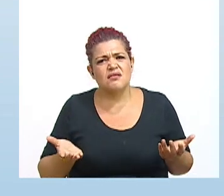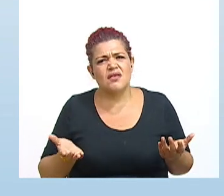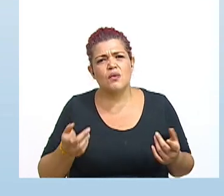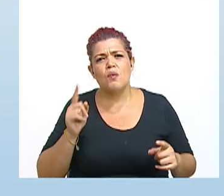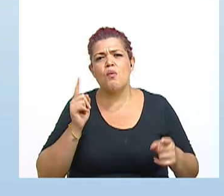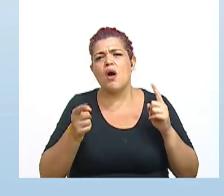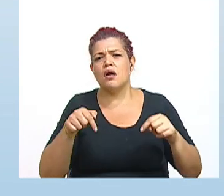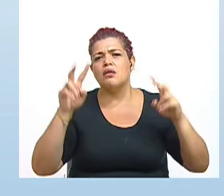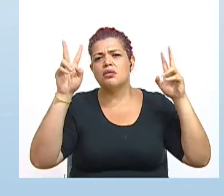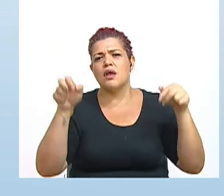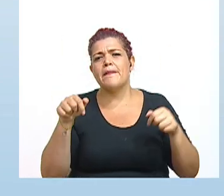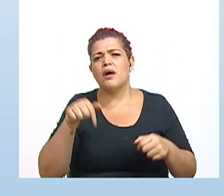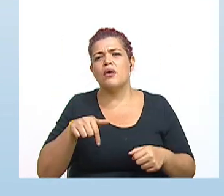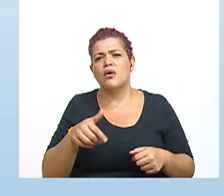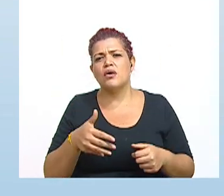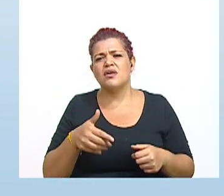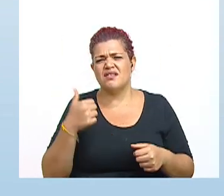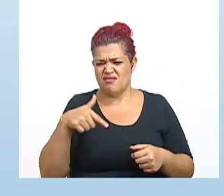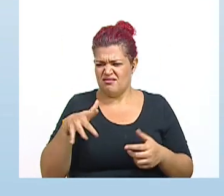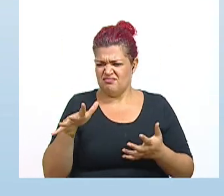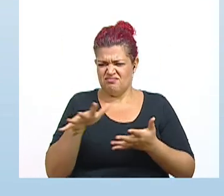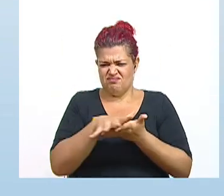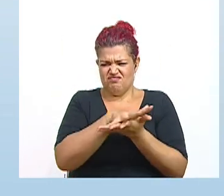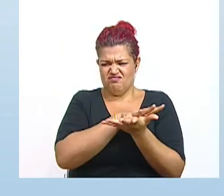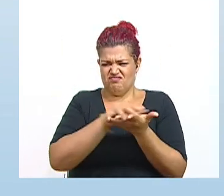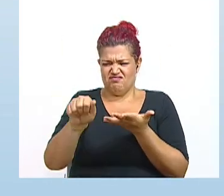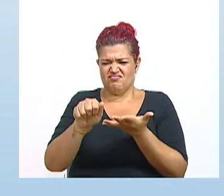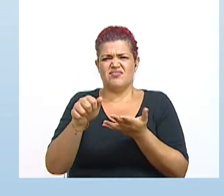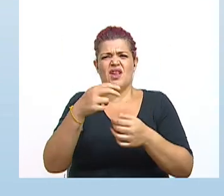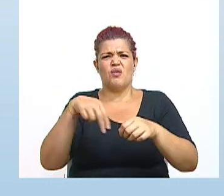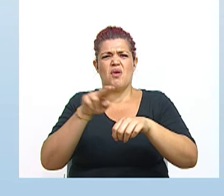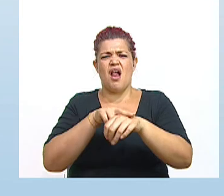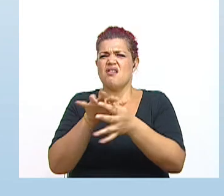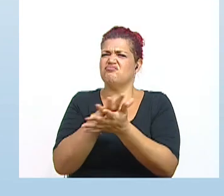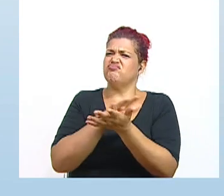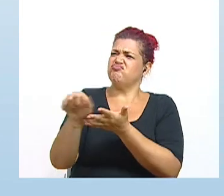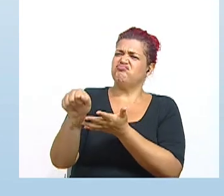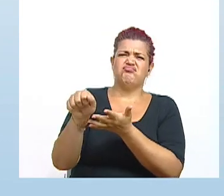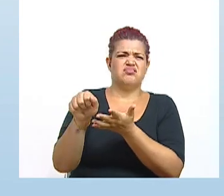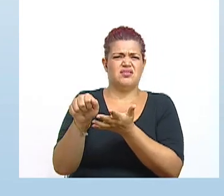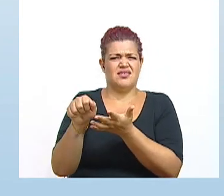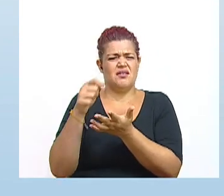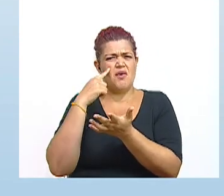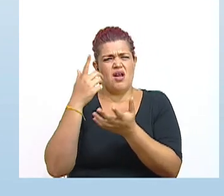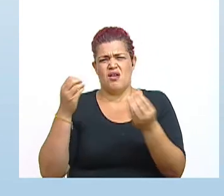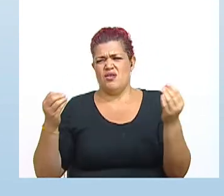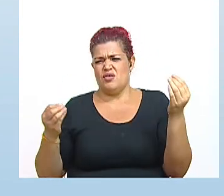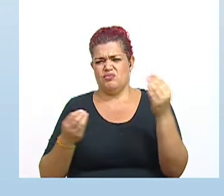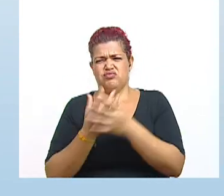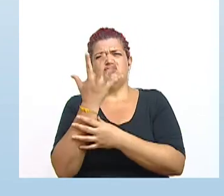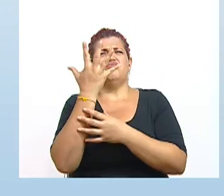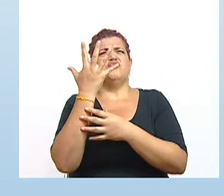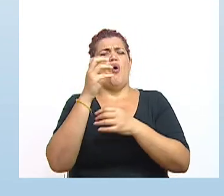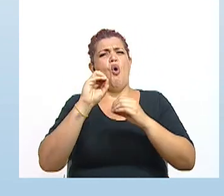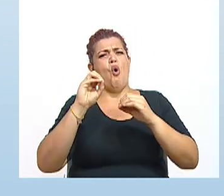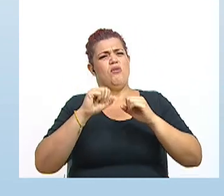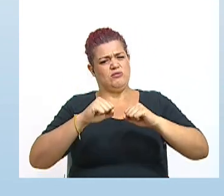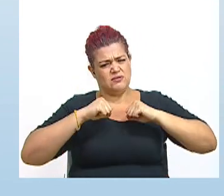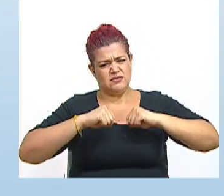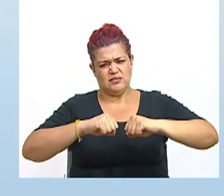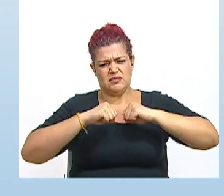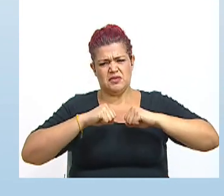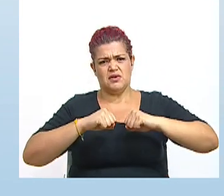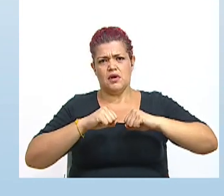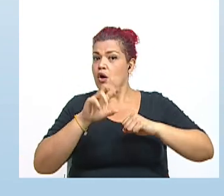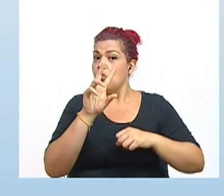tema de hoy? ¿Será desastres naturales? ¿Tendrá algo que ver con las erupciones o con los terremotos? Pues